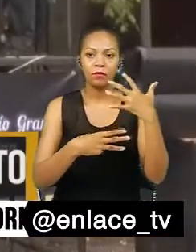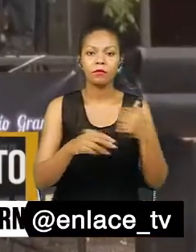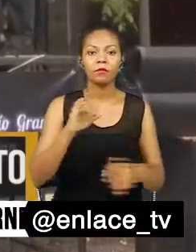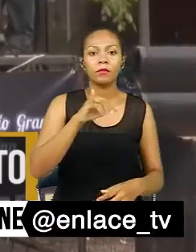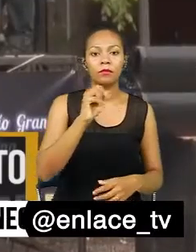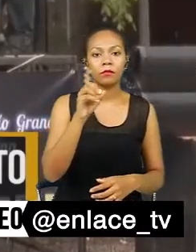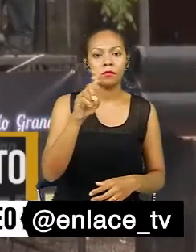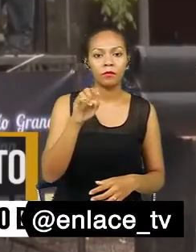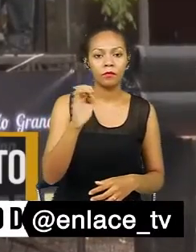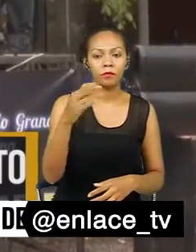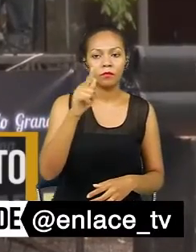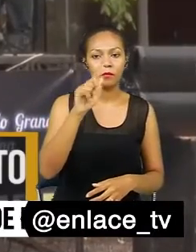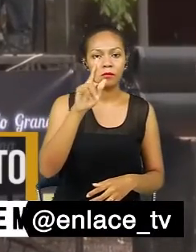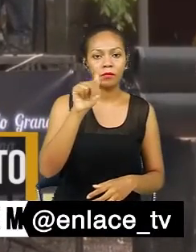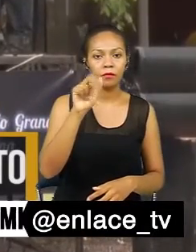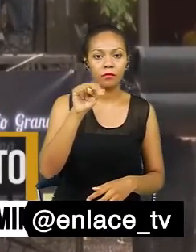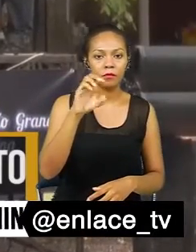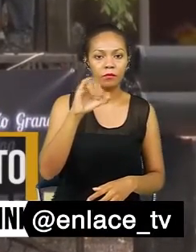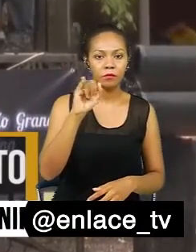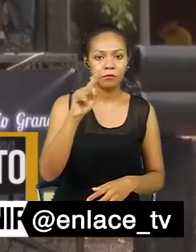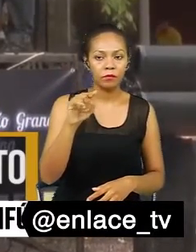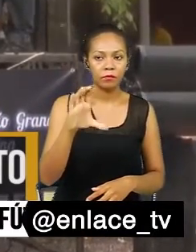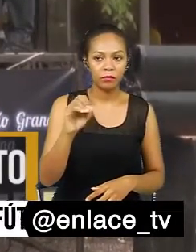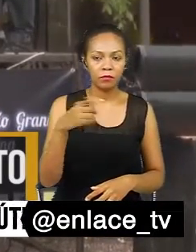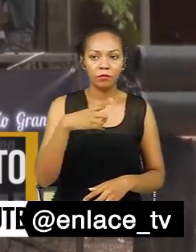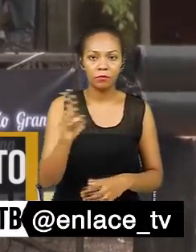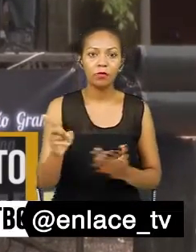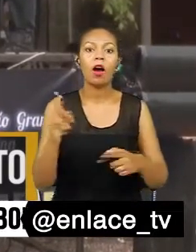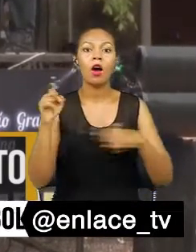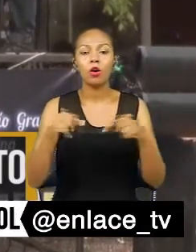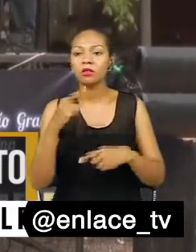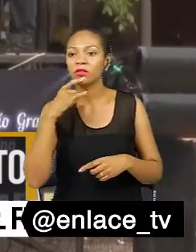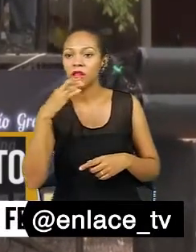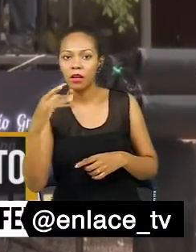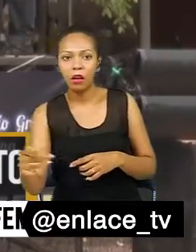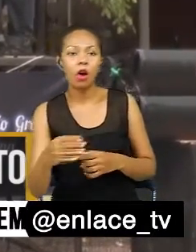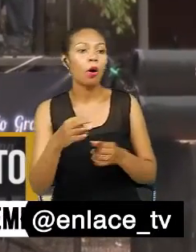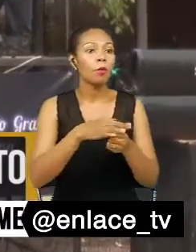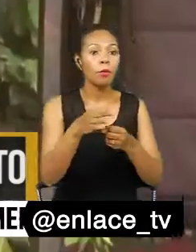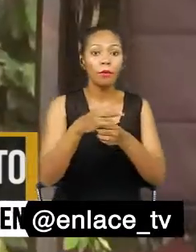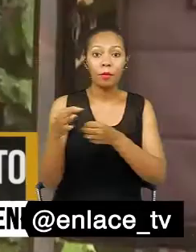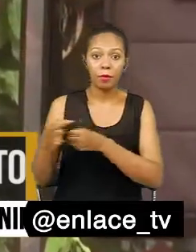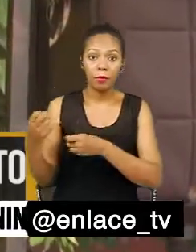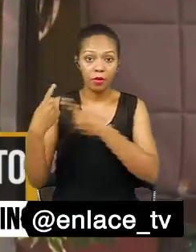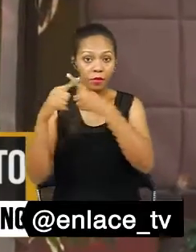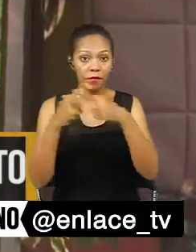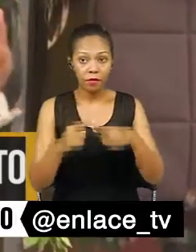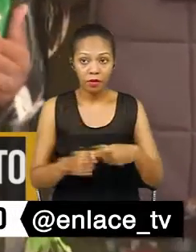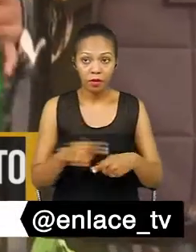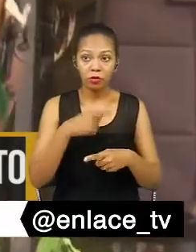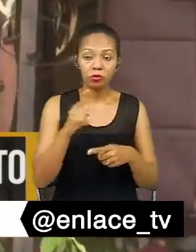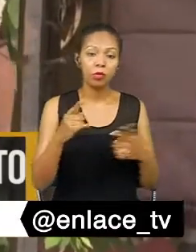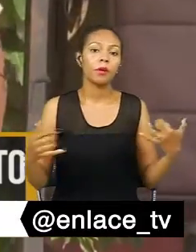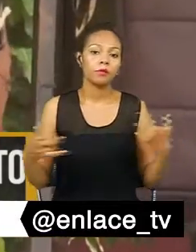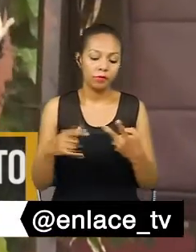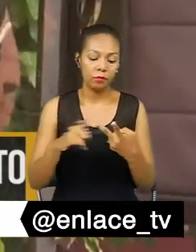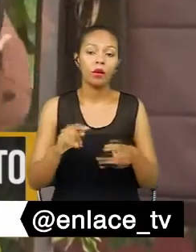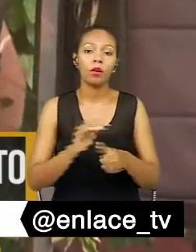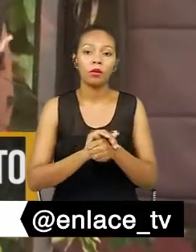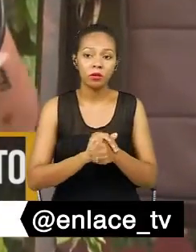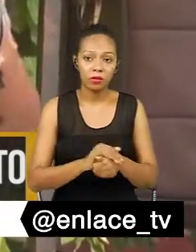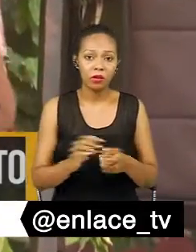Todos. Los participantes de Maicao Guajira, Cincelejo, Purísima, Arenal, Lorica, San Carlos Córdoba, Valledupar, Aguachica, Quibdó